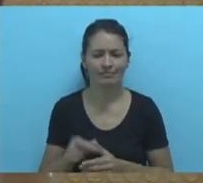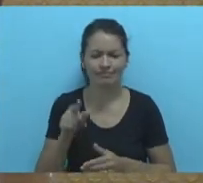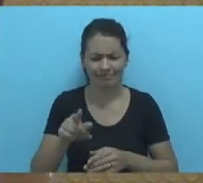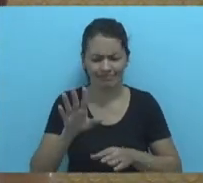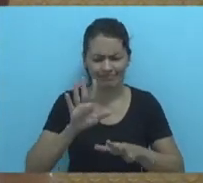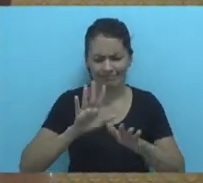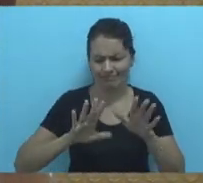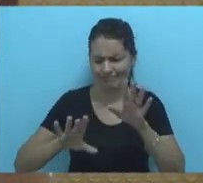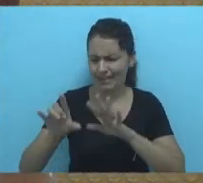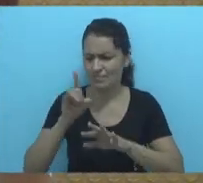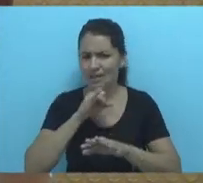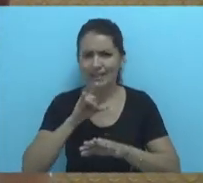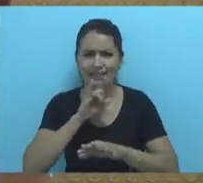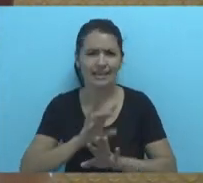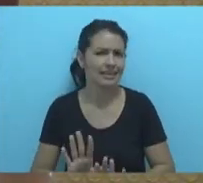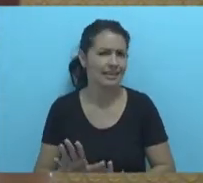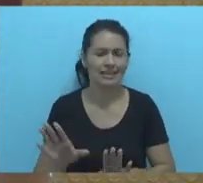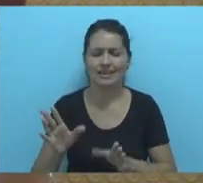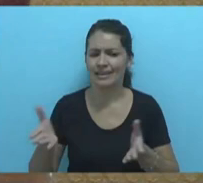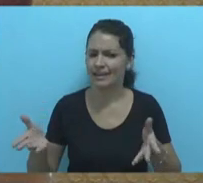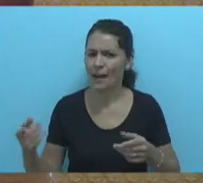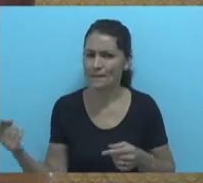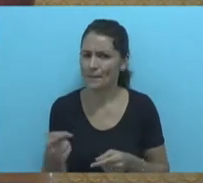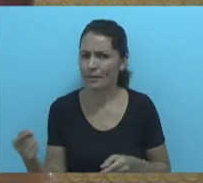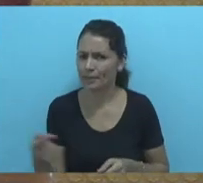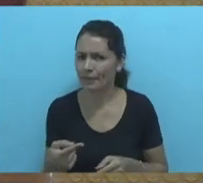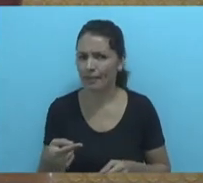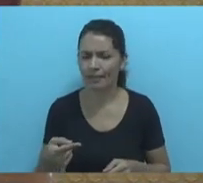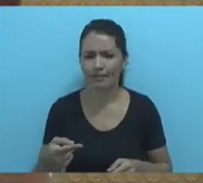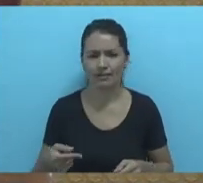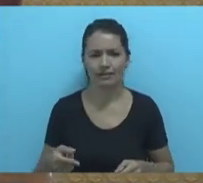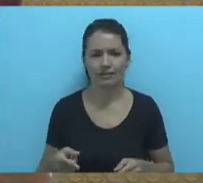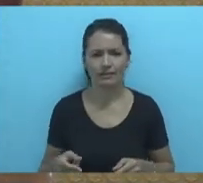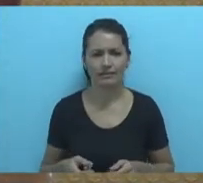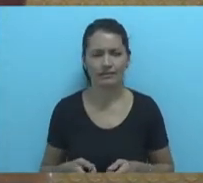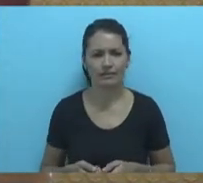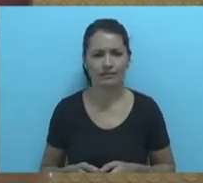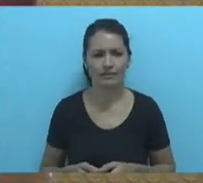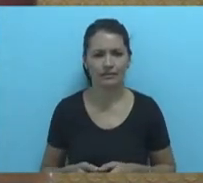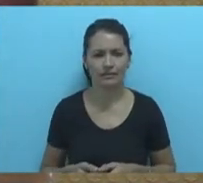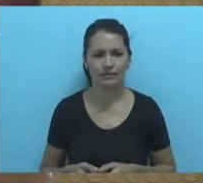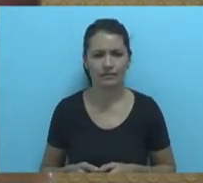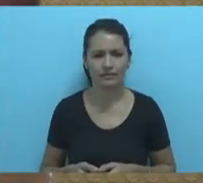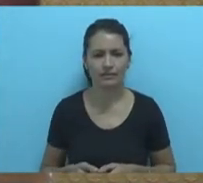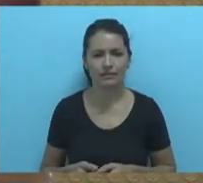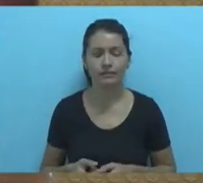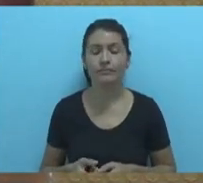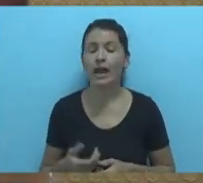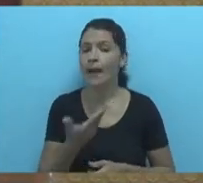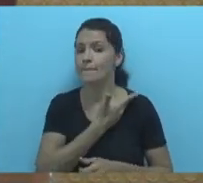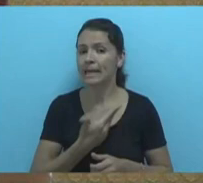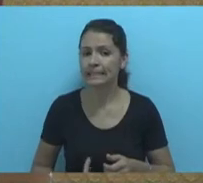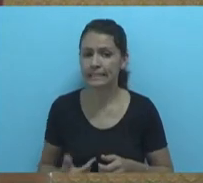de falsificación histórica, de mentira, de provocación. El presidente de la Corte Suprema de Justicia de la provincia de Santa